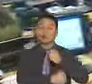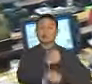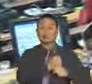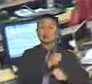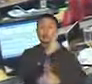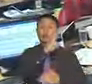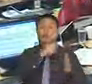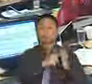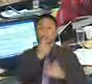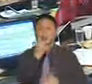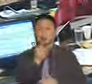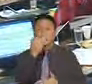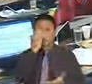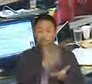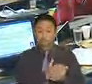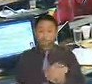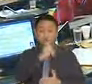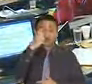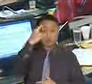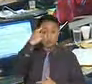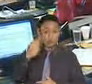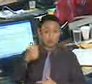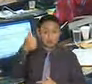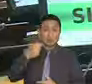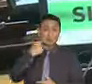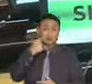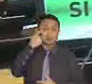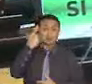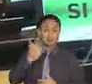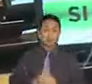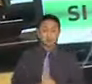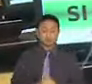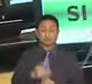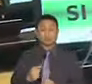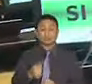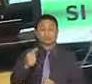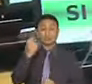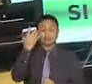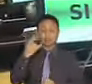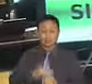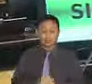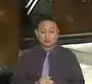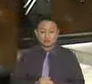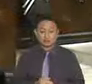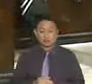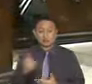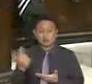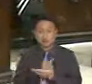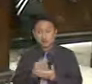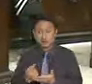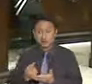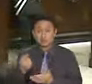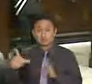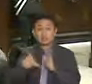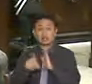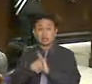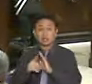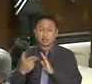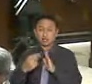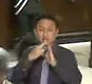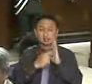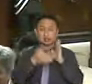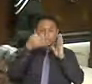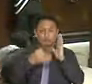2011 duro de Rafael Correa en los próximos días o semanas la misma deberá